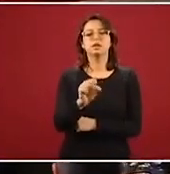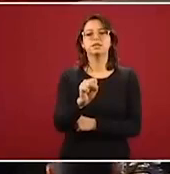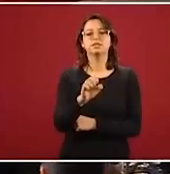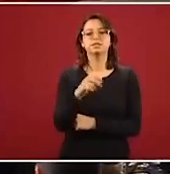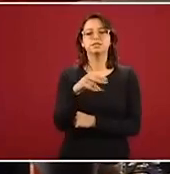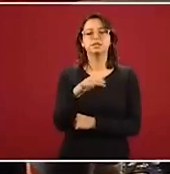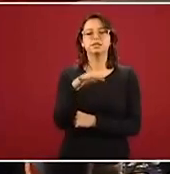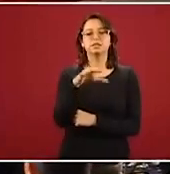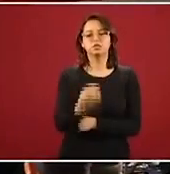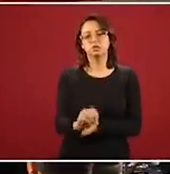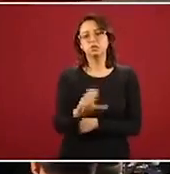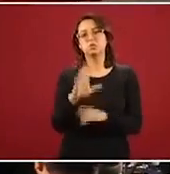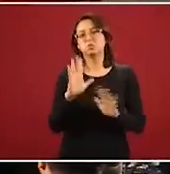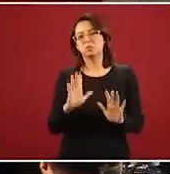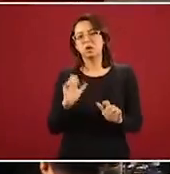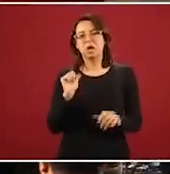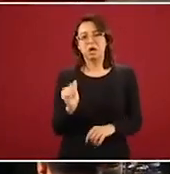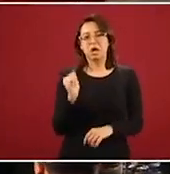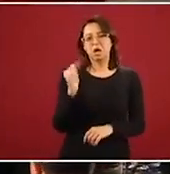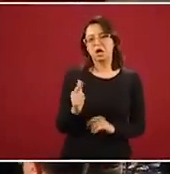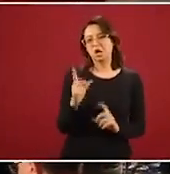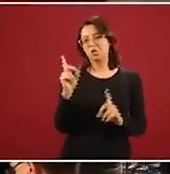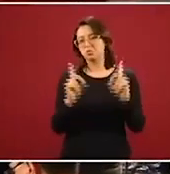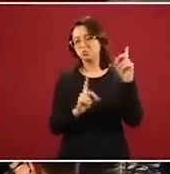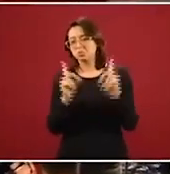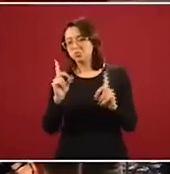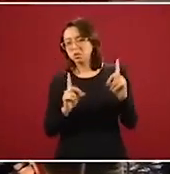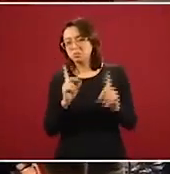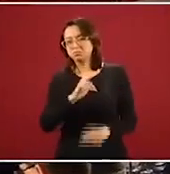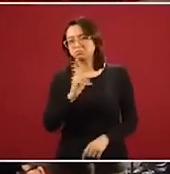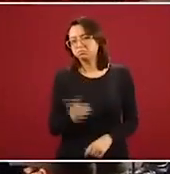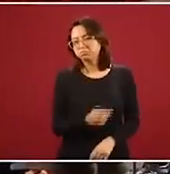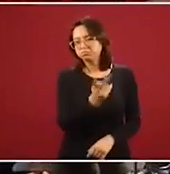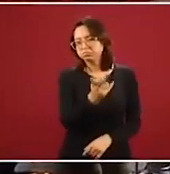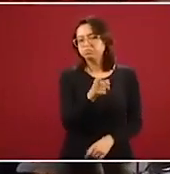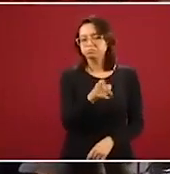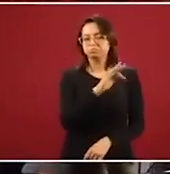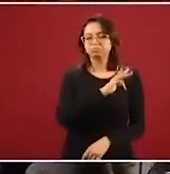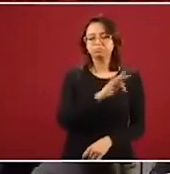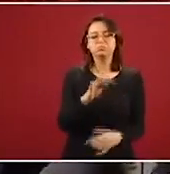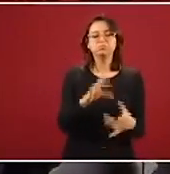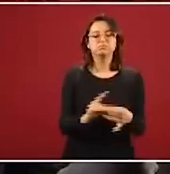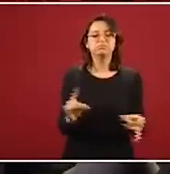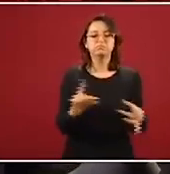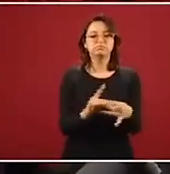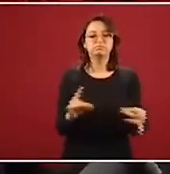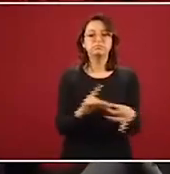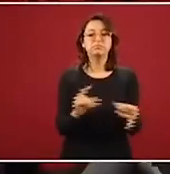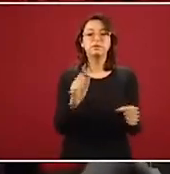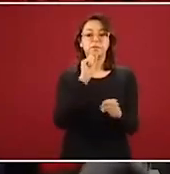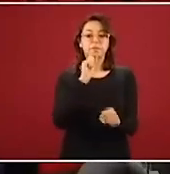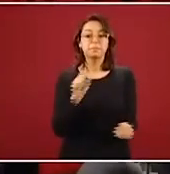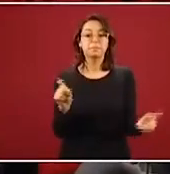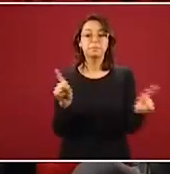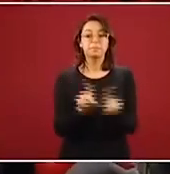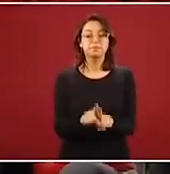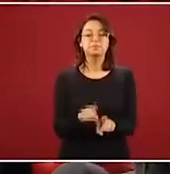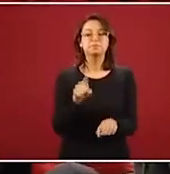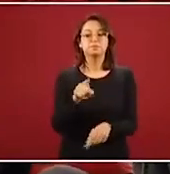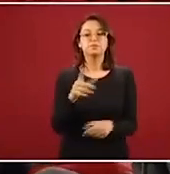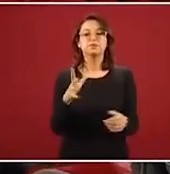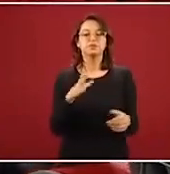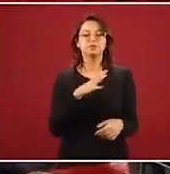por si hace falta explicar algo, y también el